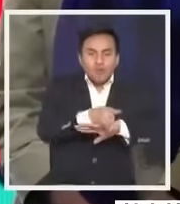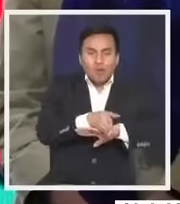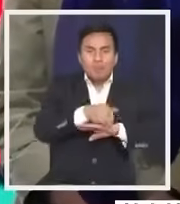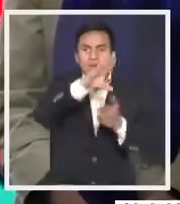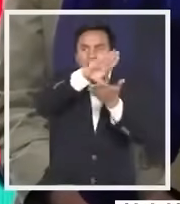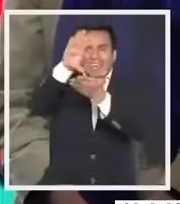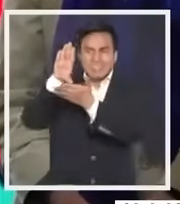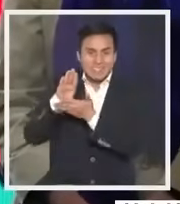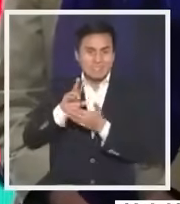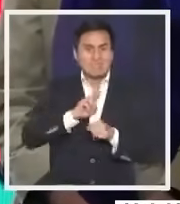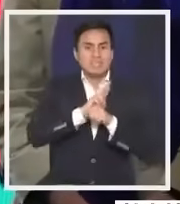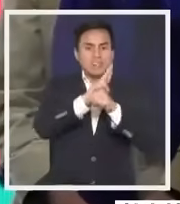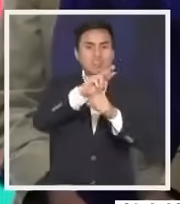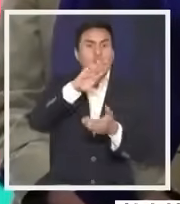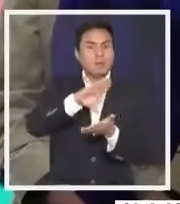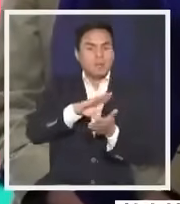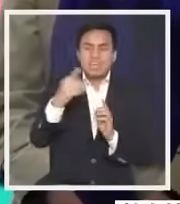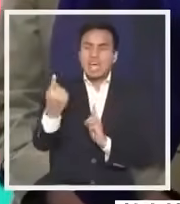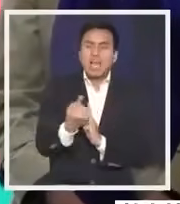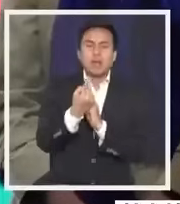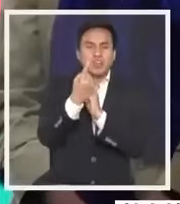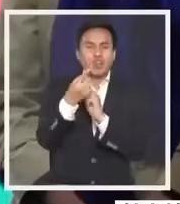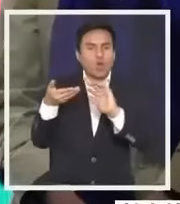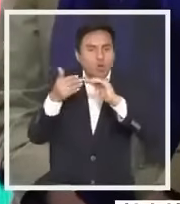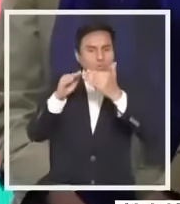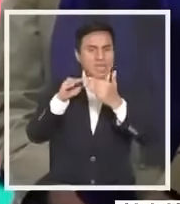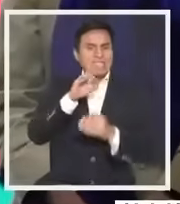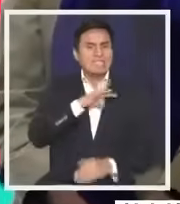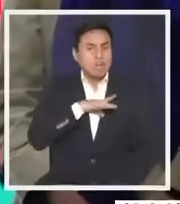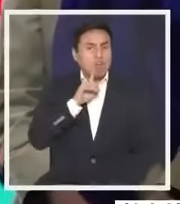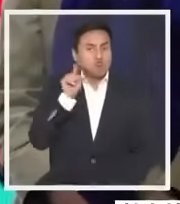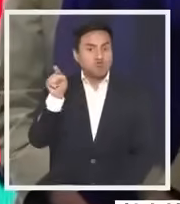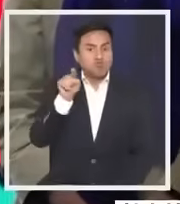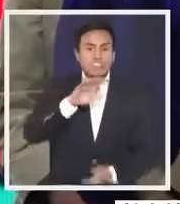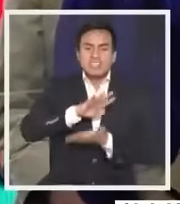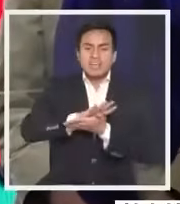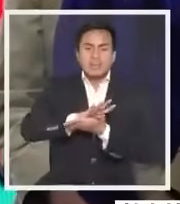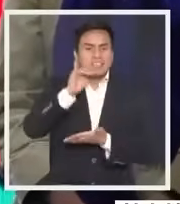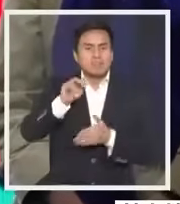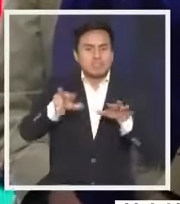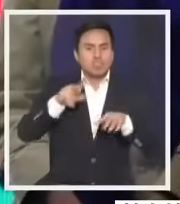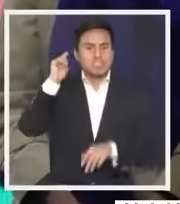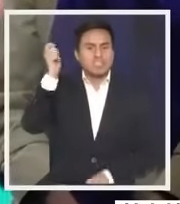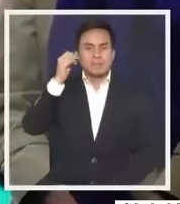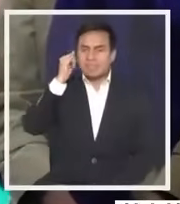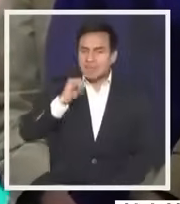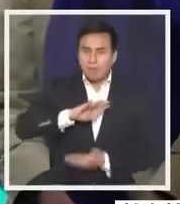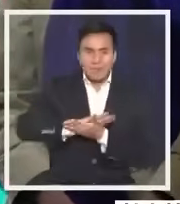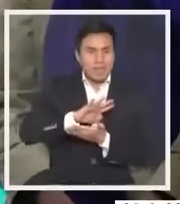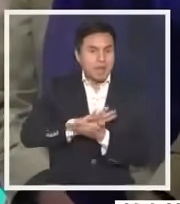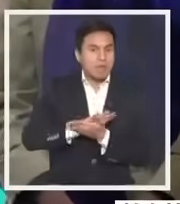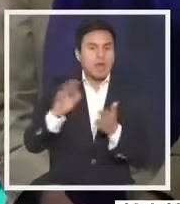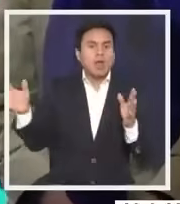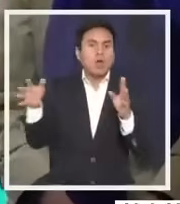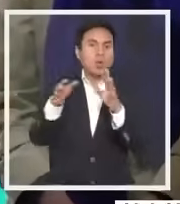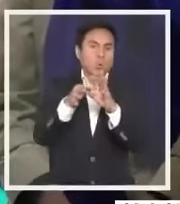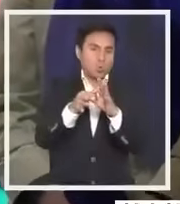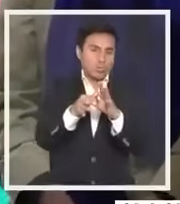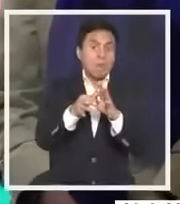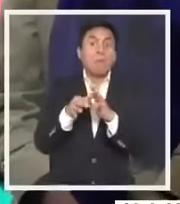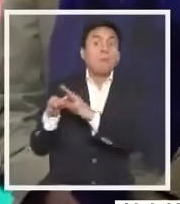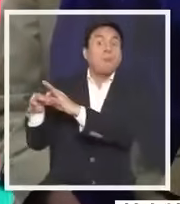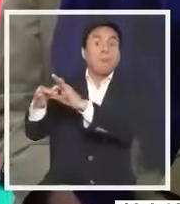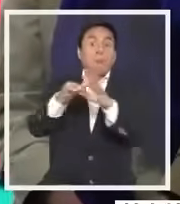el extranjero representando nuestro país, me encuentro con una comunidad de chilenos que celebra siempre el 18 de septiembre y se une porque